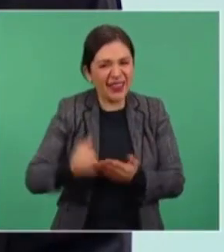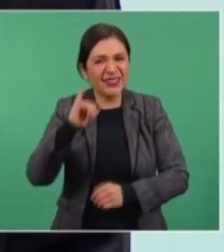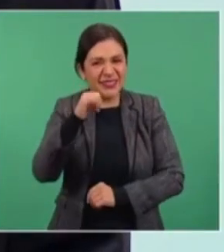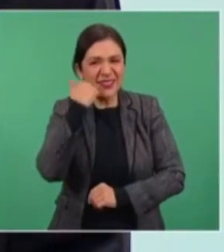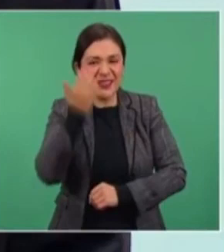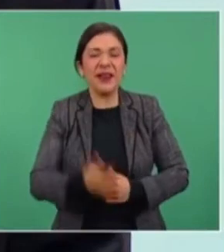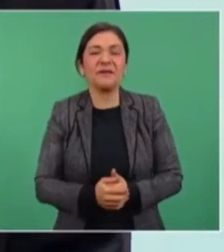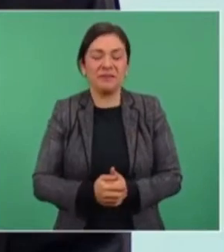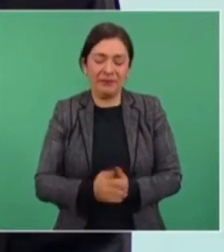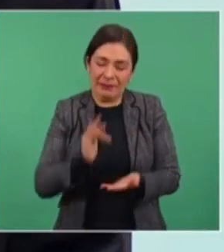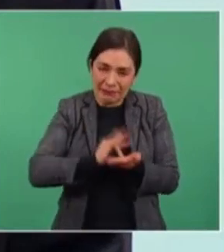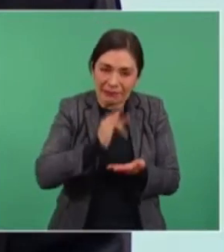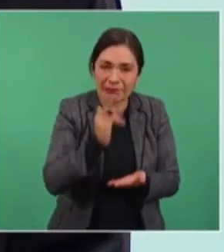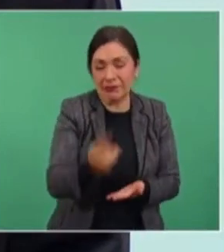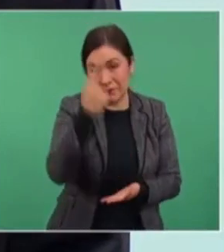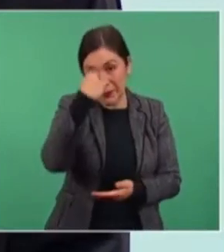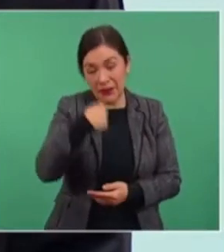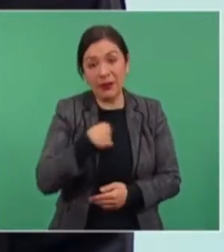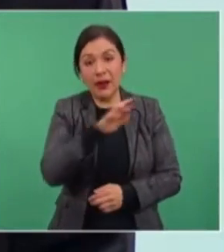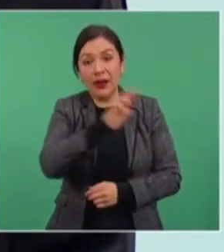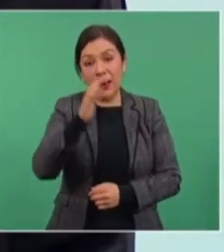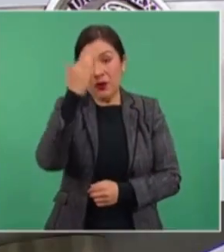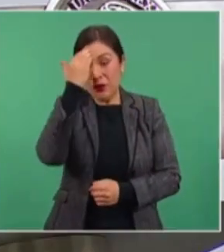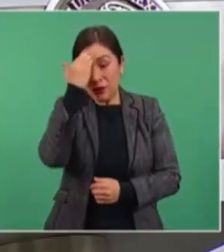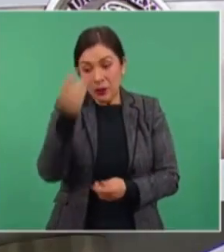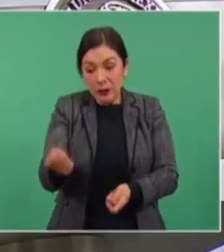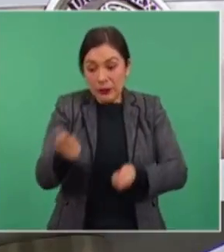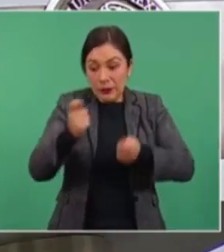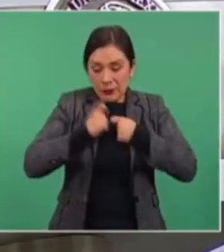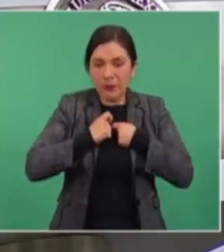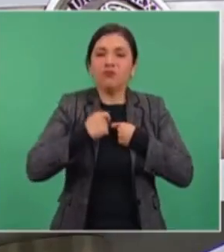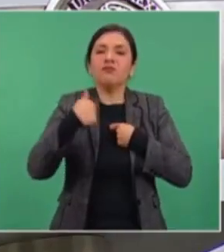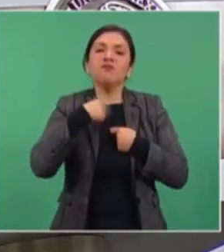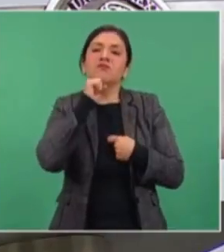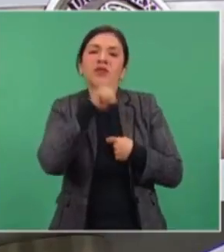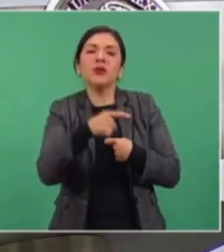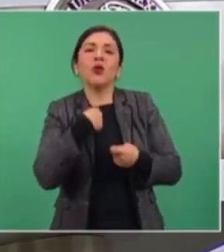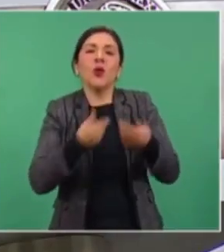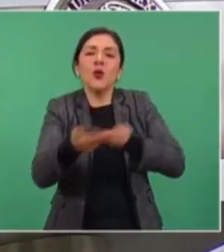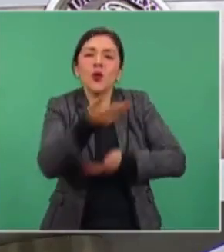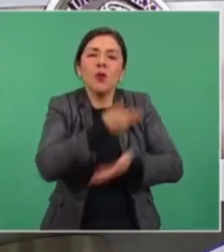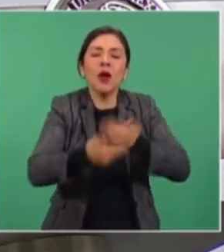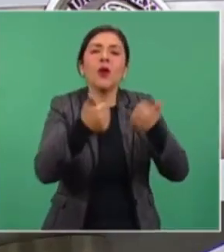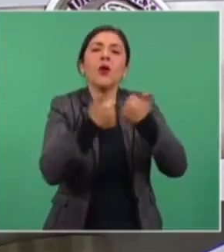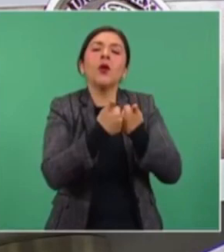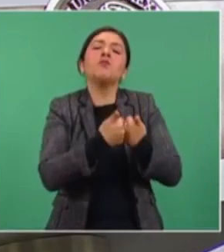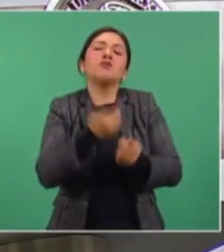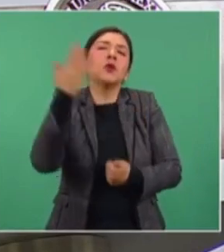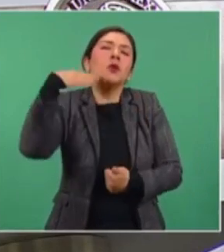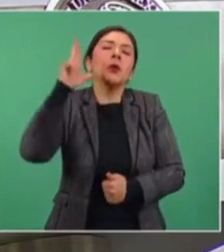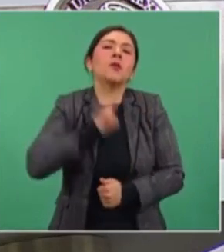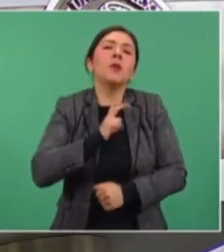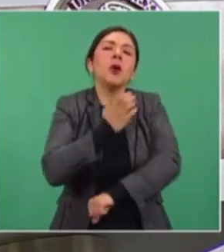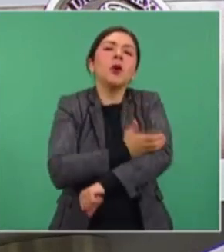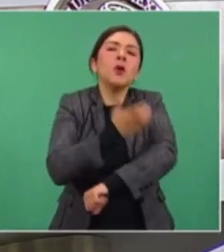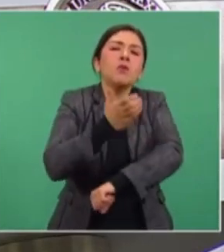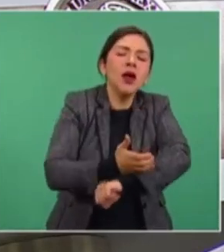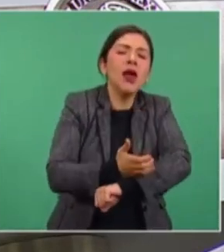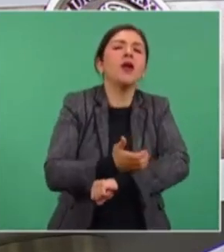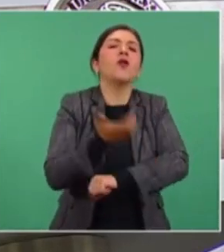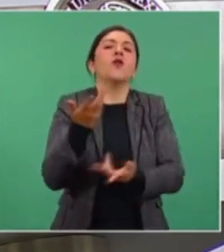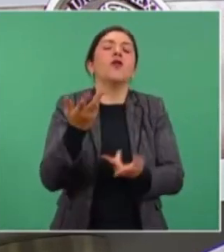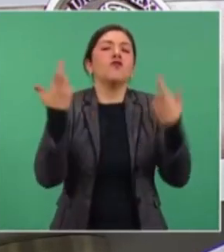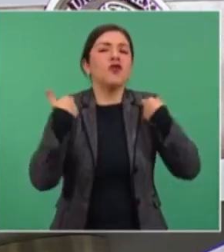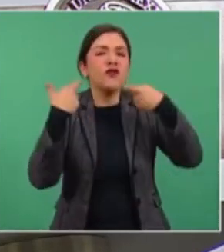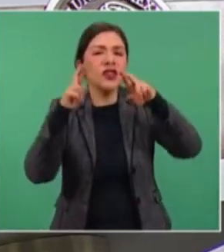Agradezco este reconocimiento y lo comparto con mis profesores y compañeros de las primeras